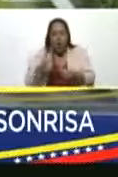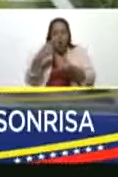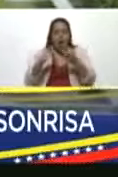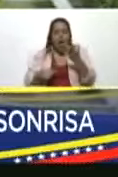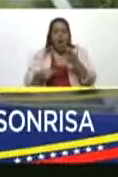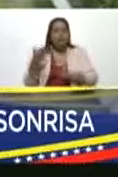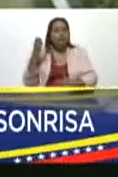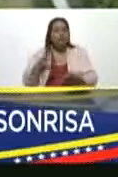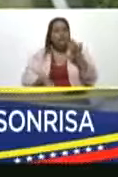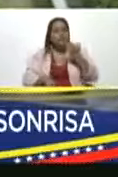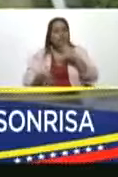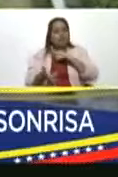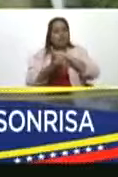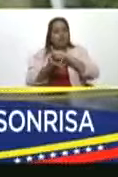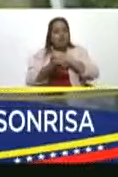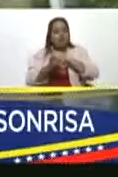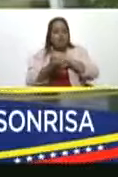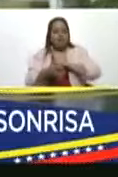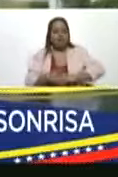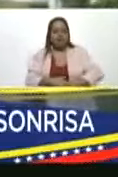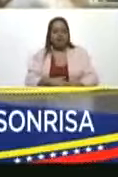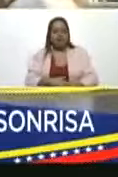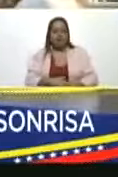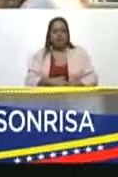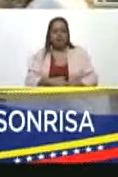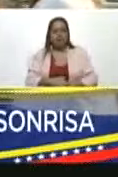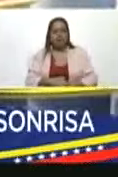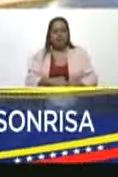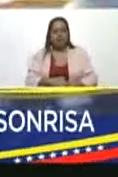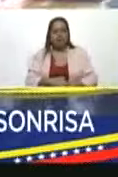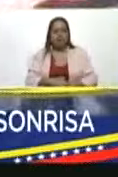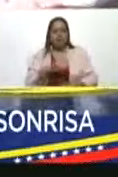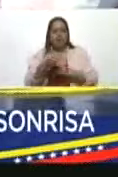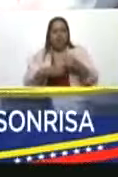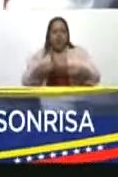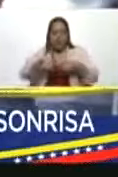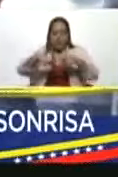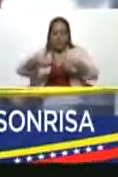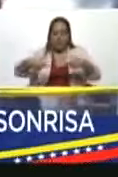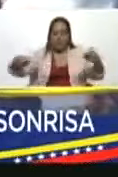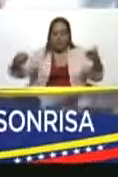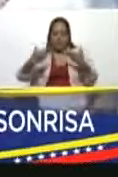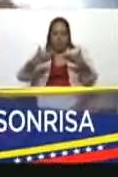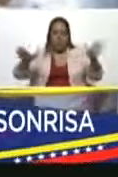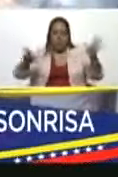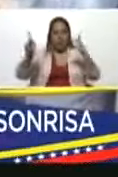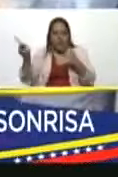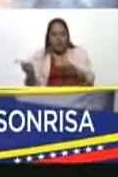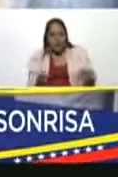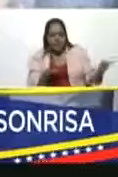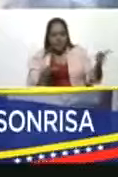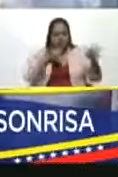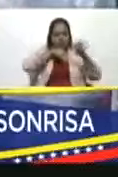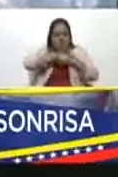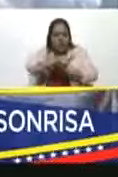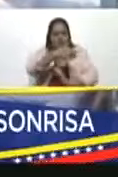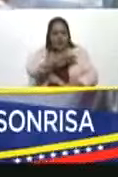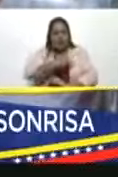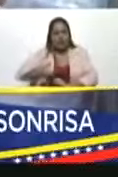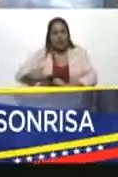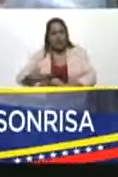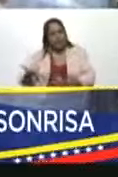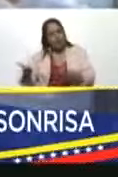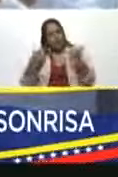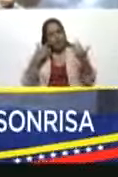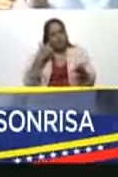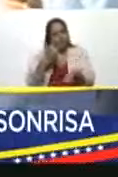alta generación. Vamos a hacer el corte de la cinta. Bienvenido, presidente. Adelante.